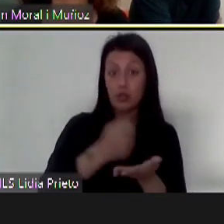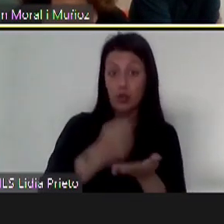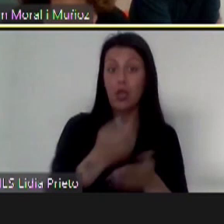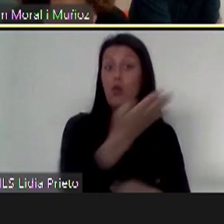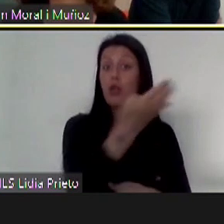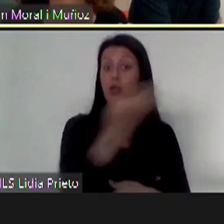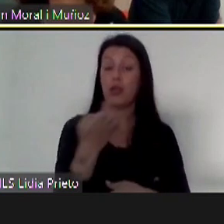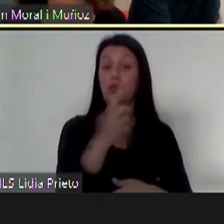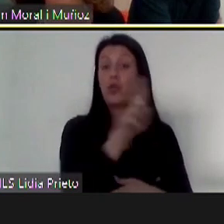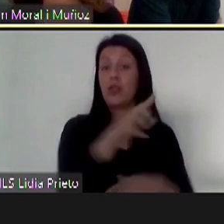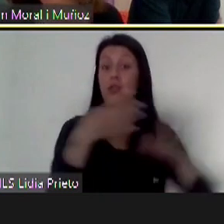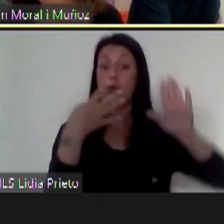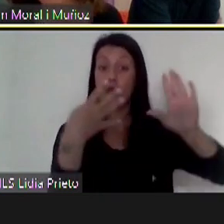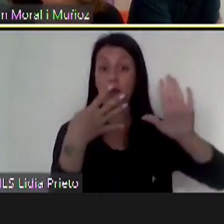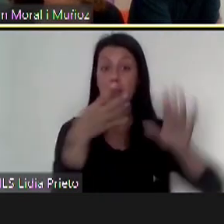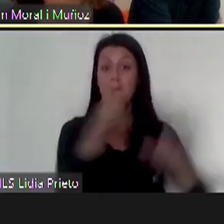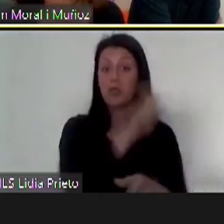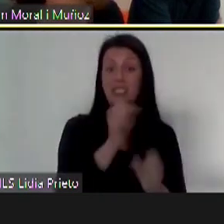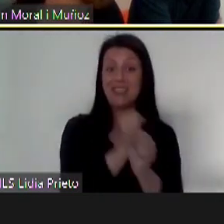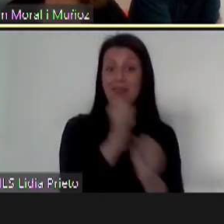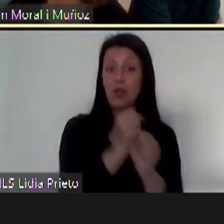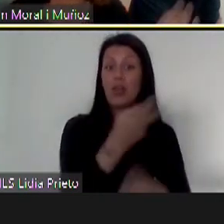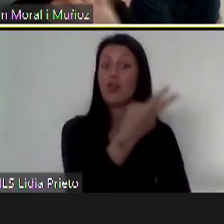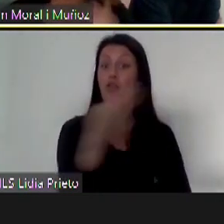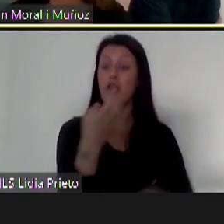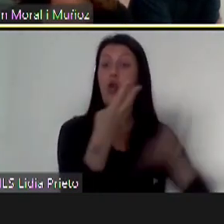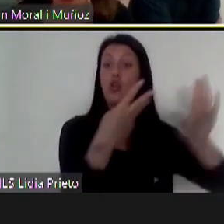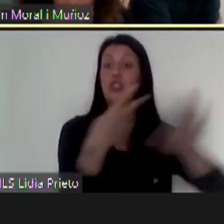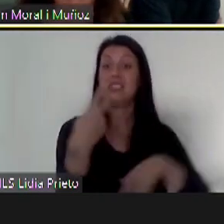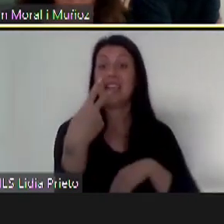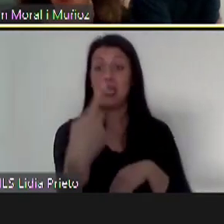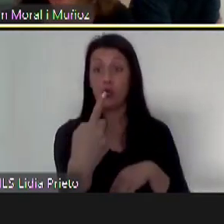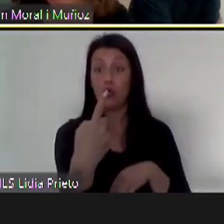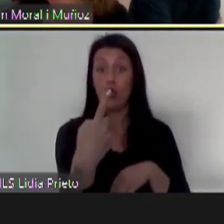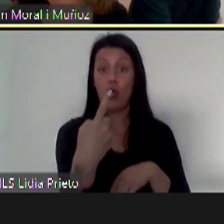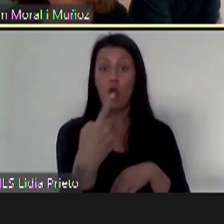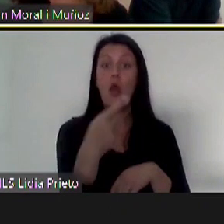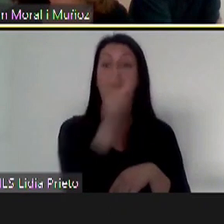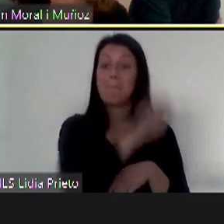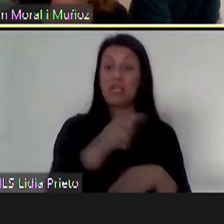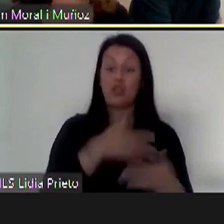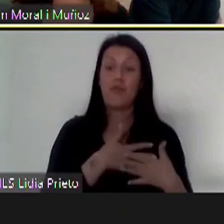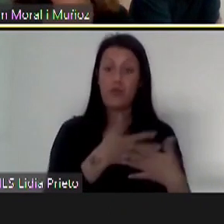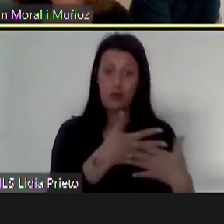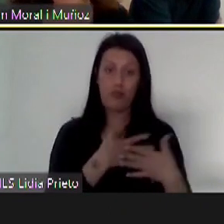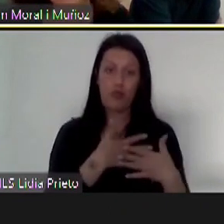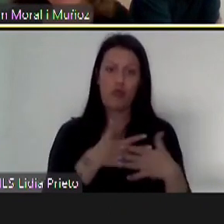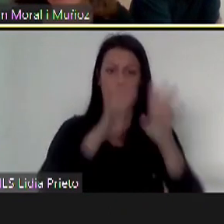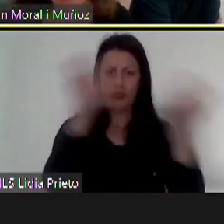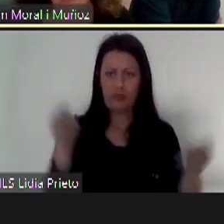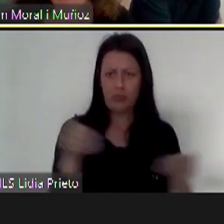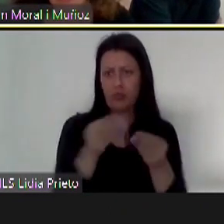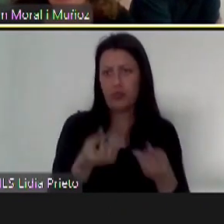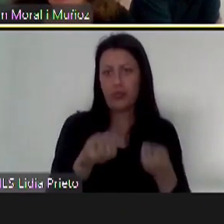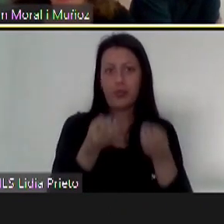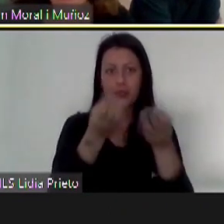y 281 personas voluntarias. ¿No? Eso era un poquito para situarnos y poder romper un poquito el hielo.